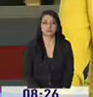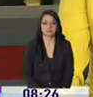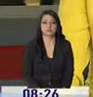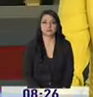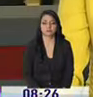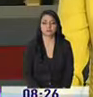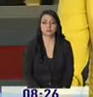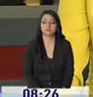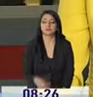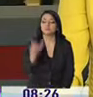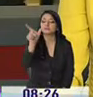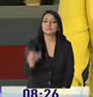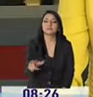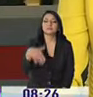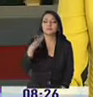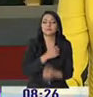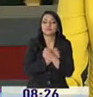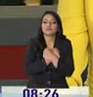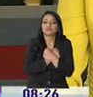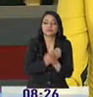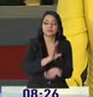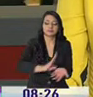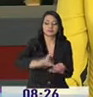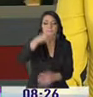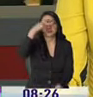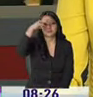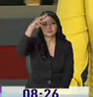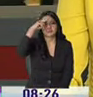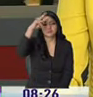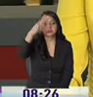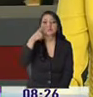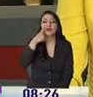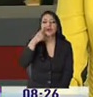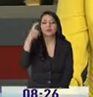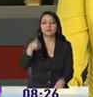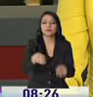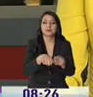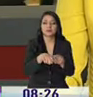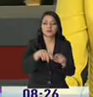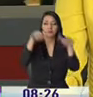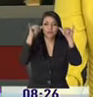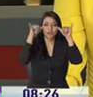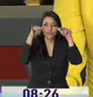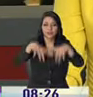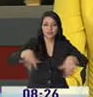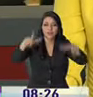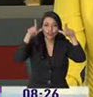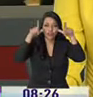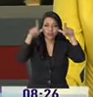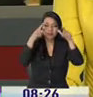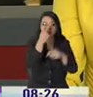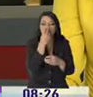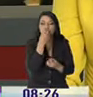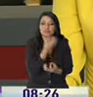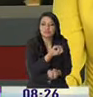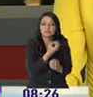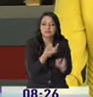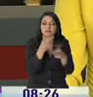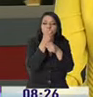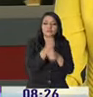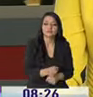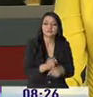Personajes más queridos de la Ciudadela México fue el Torito, que con su energía y alegría contaba cachos y fue fundador de varias